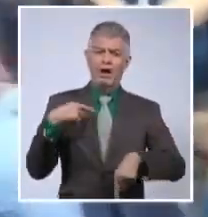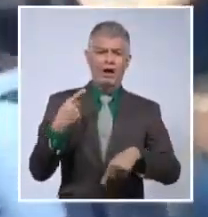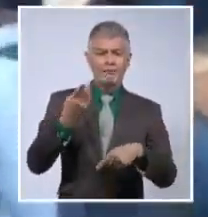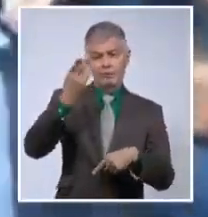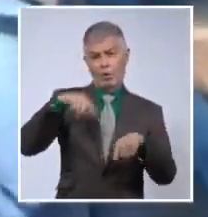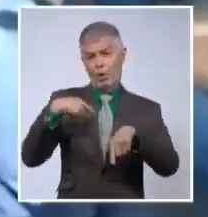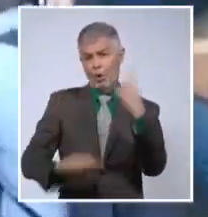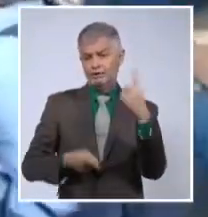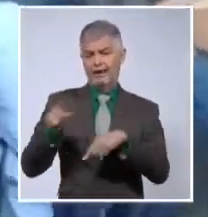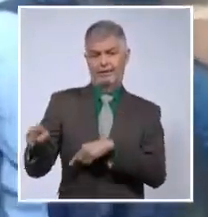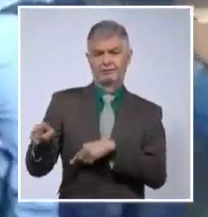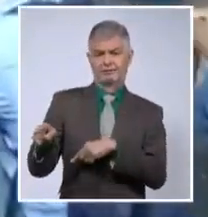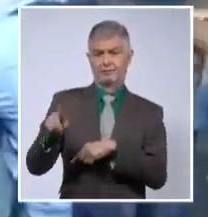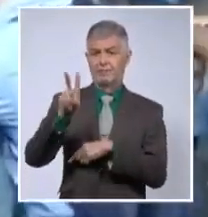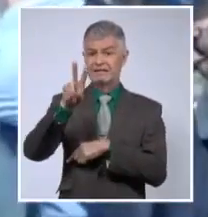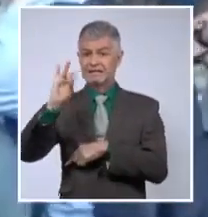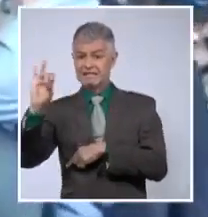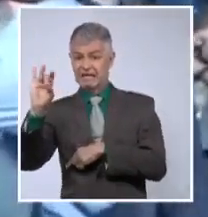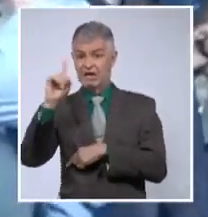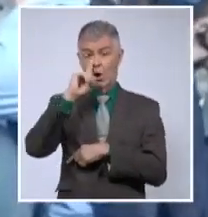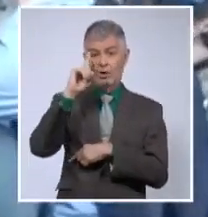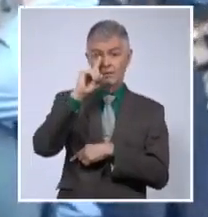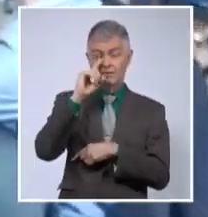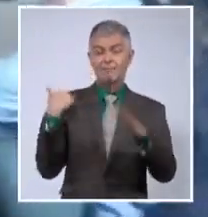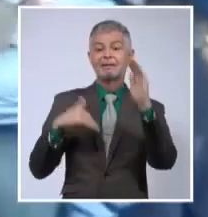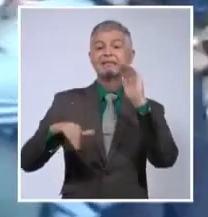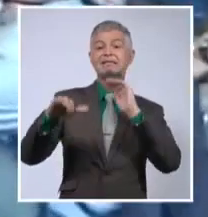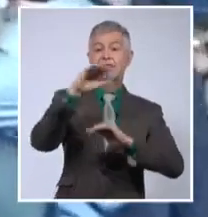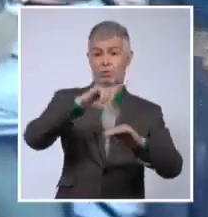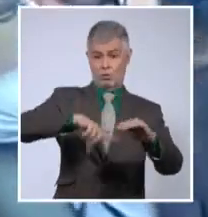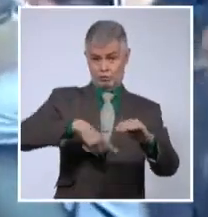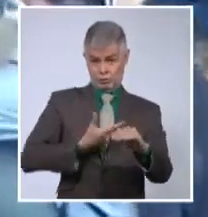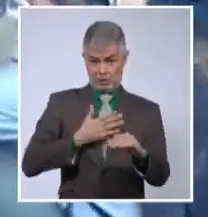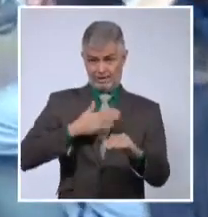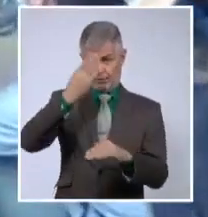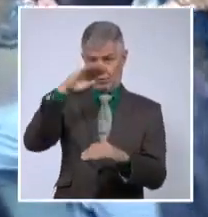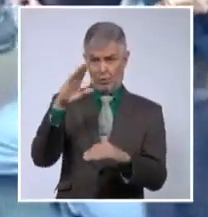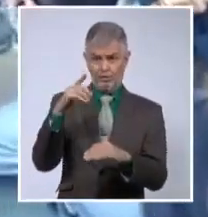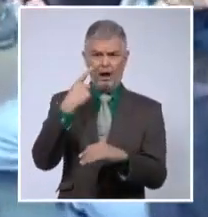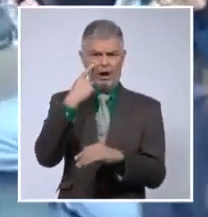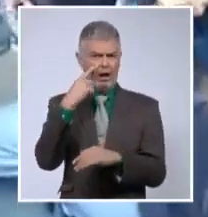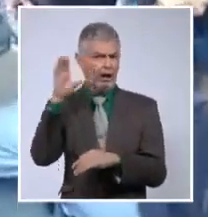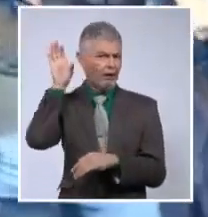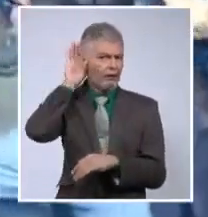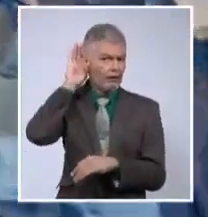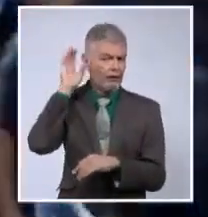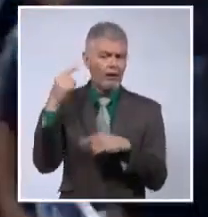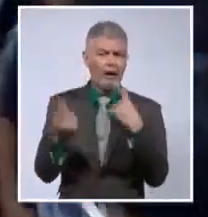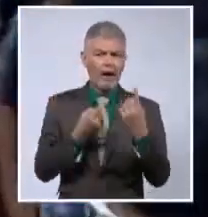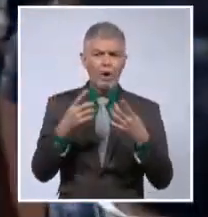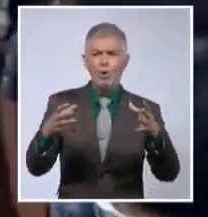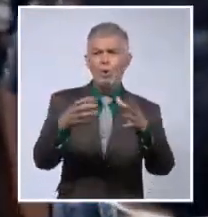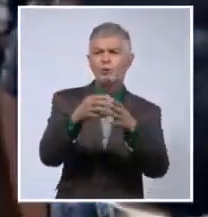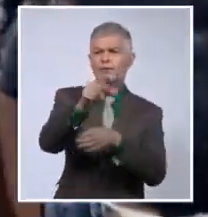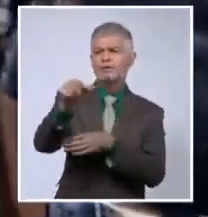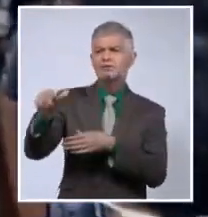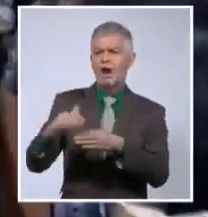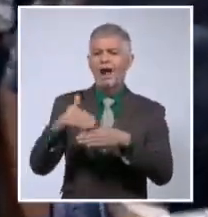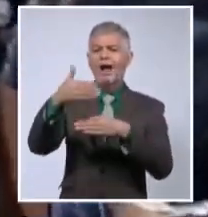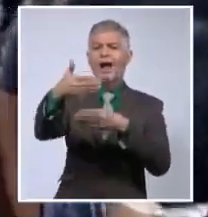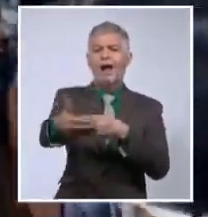El 27 de noviembre, el Ministerio de Cultura de Cuba prestó oído atento a lo expresado por un grupo de ciudadanos ante la sede